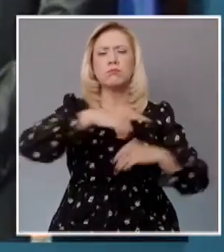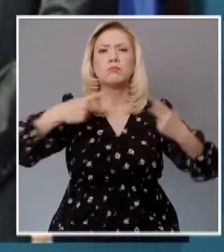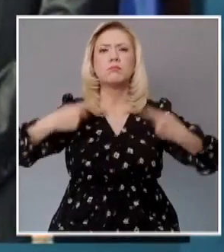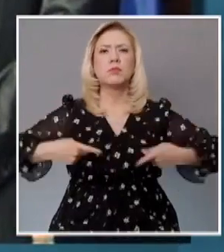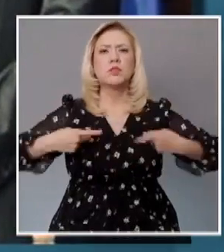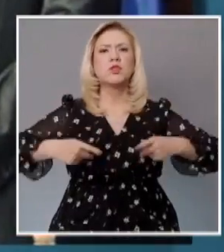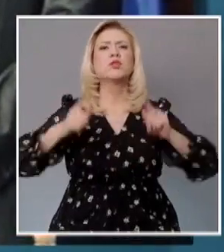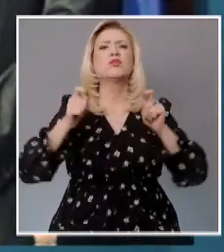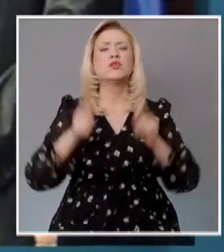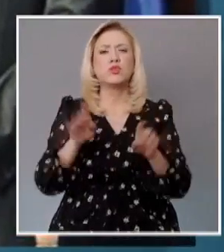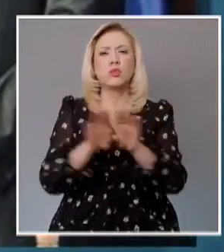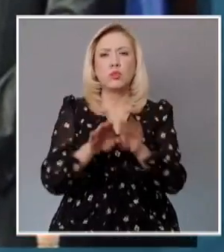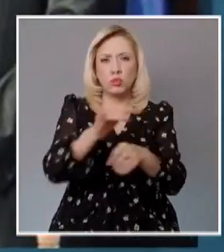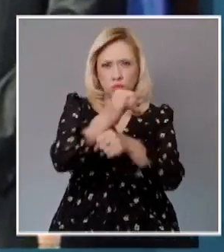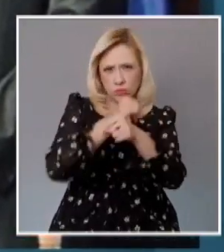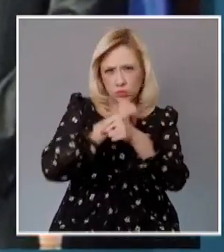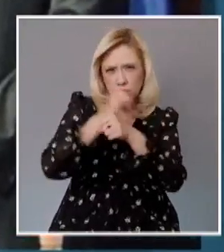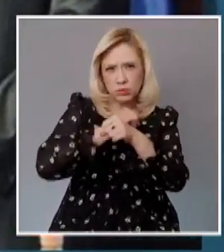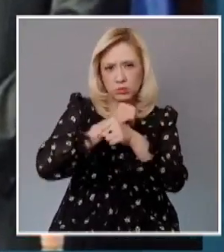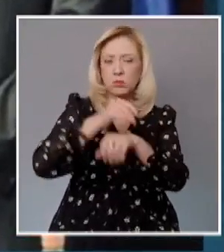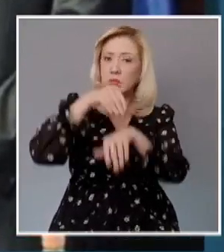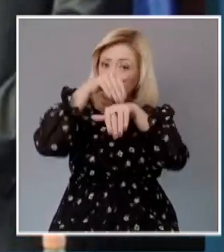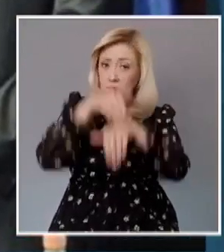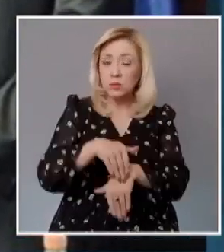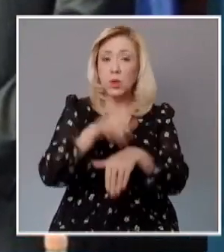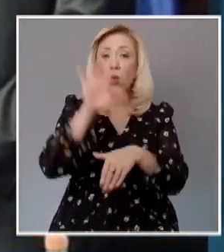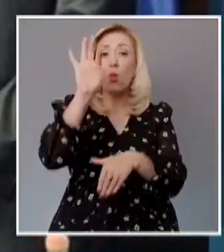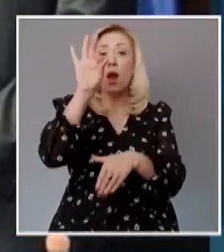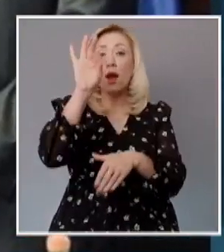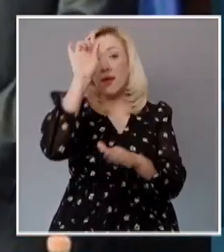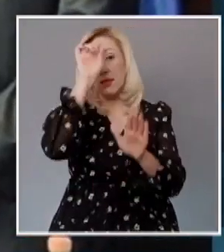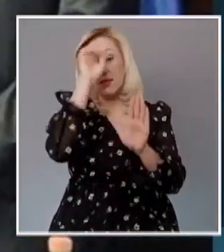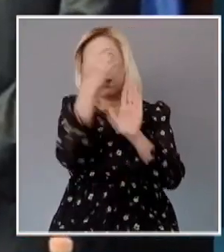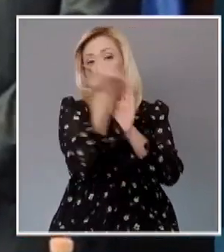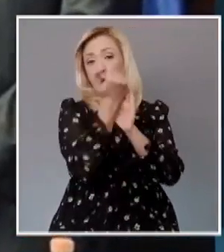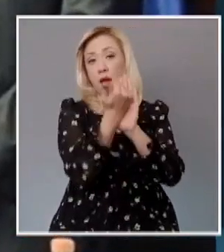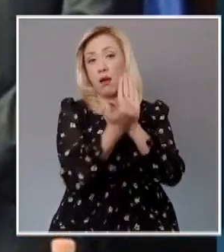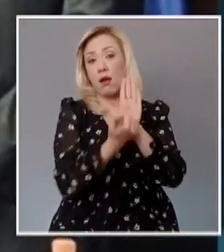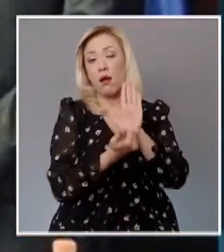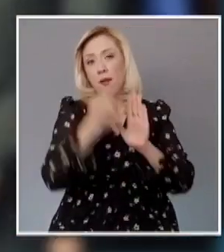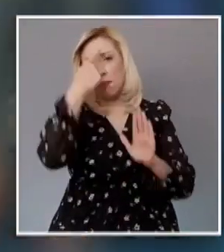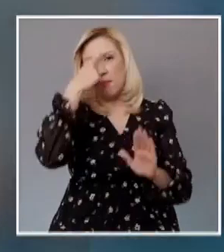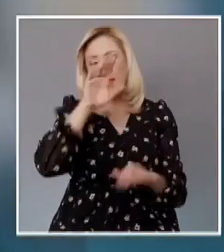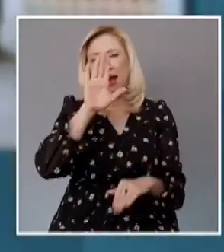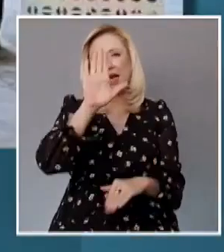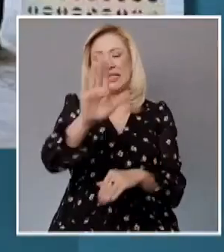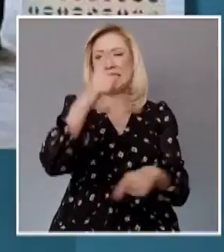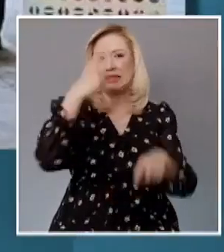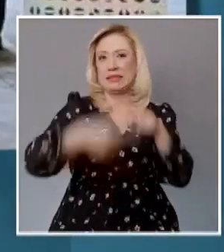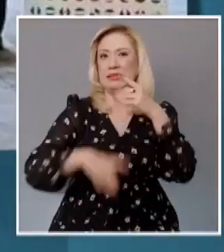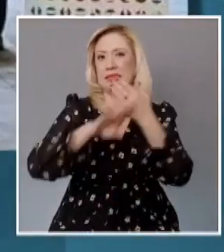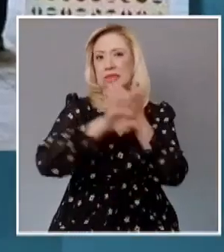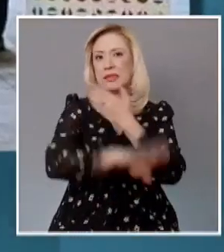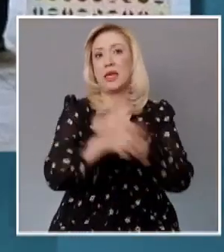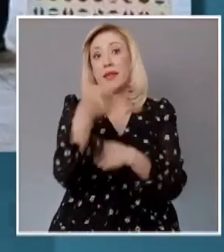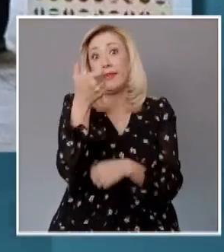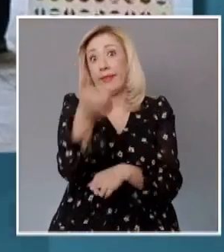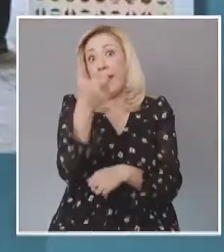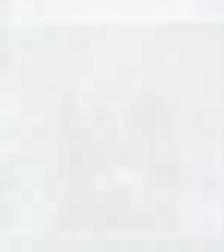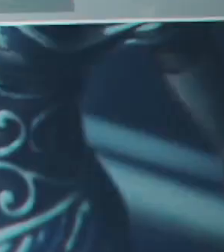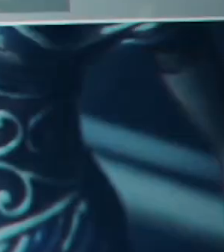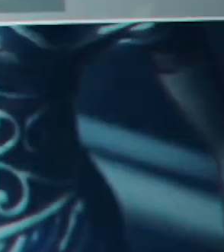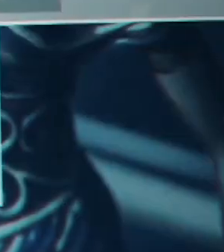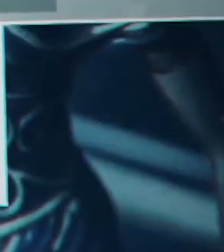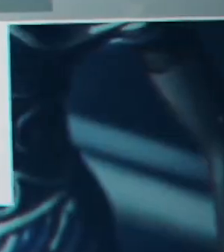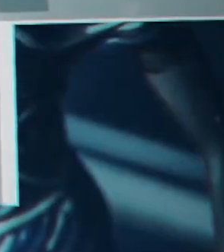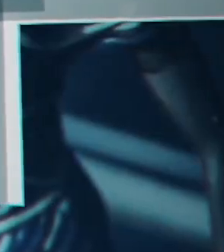del cumplimiento de las 40 recomendaciones para abatir delitos en materia financiera.